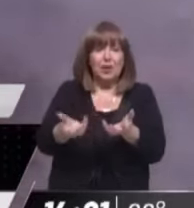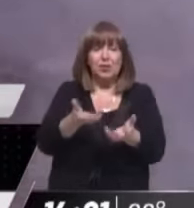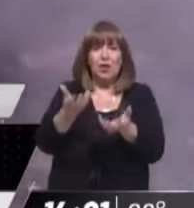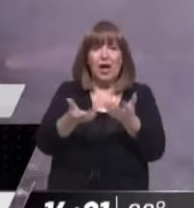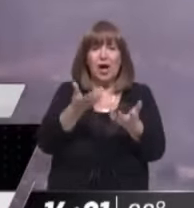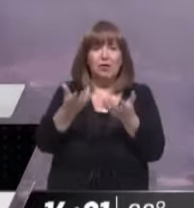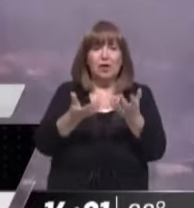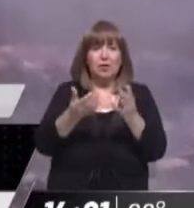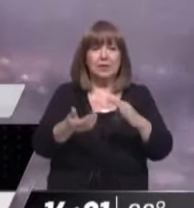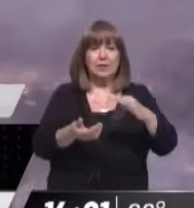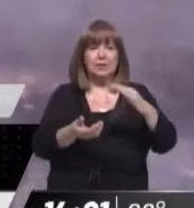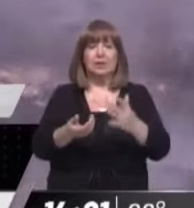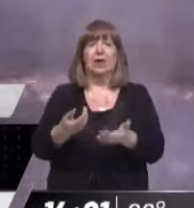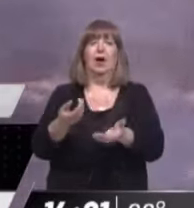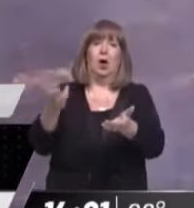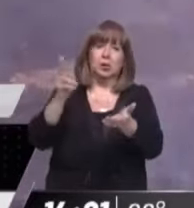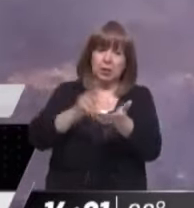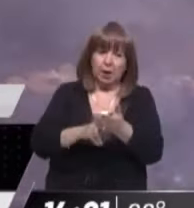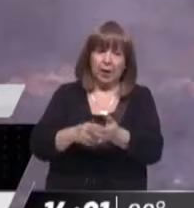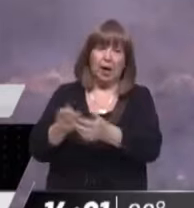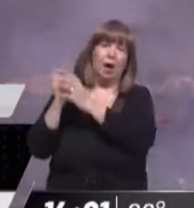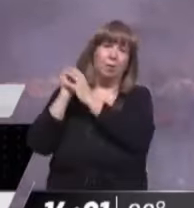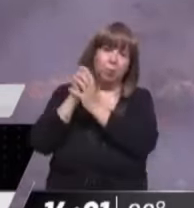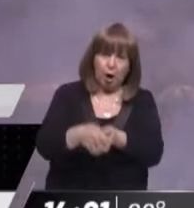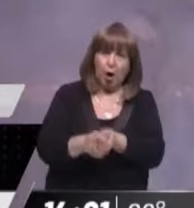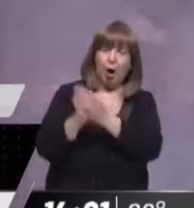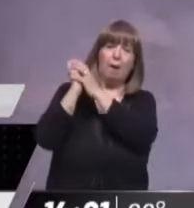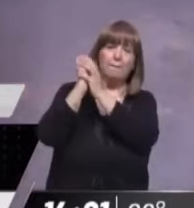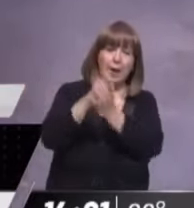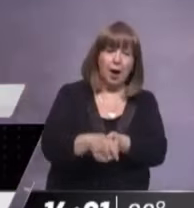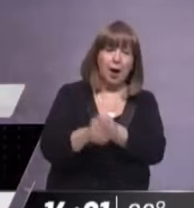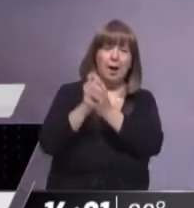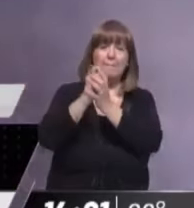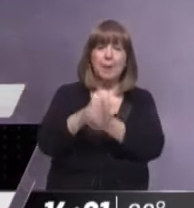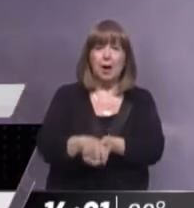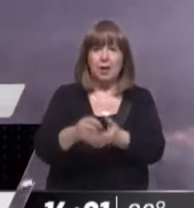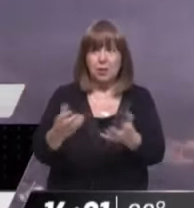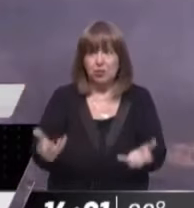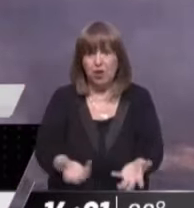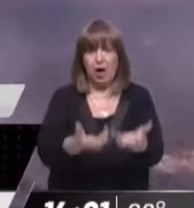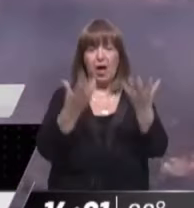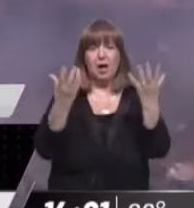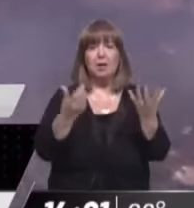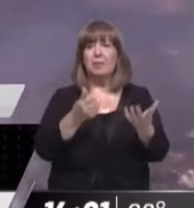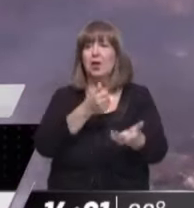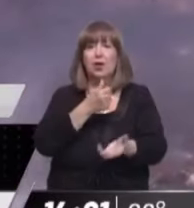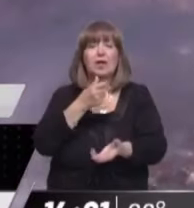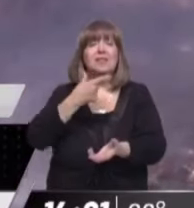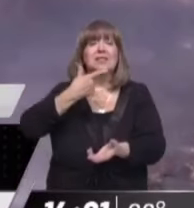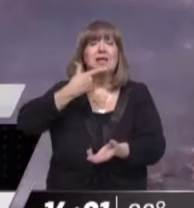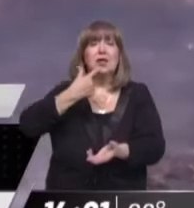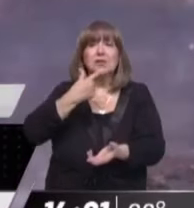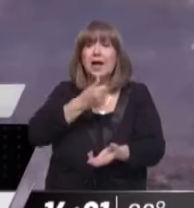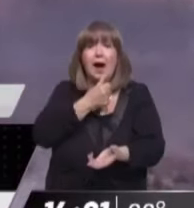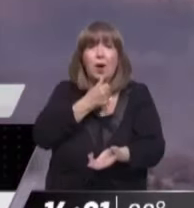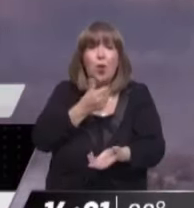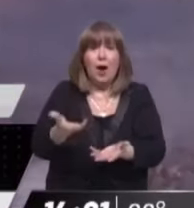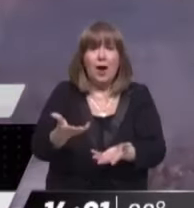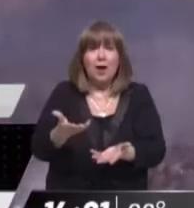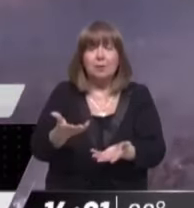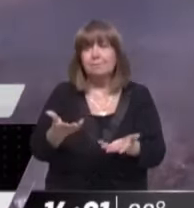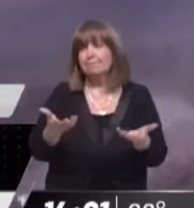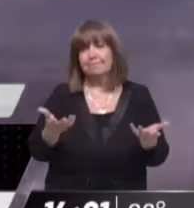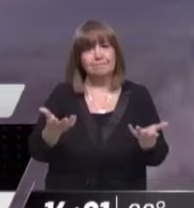matorral de yuyos. Sí. Había ramitas pequeñas e inmediatamente toman altura. Sí. Toma distancia, Marisol. La altura de los yuyos, sí.